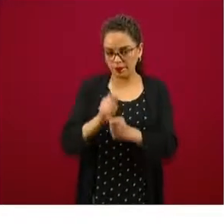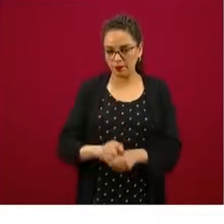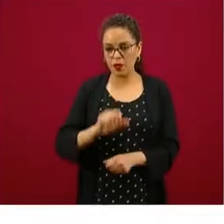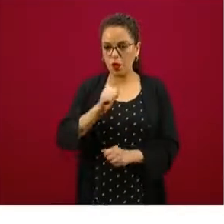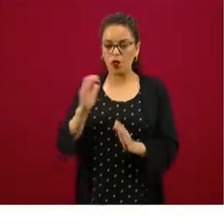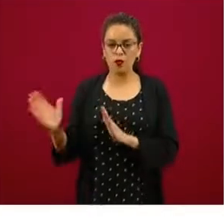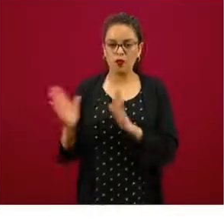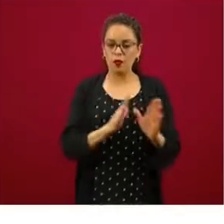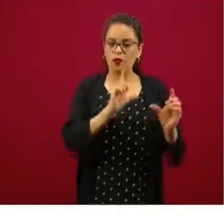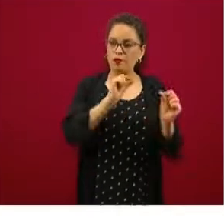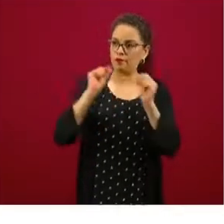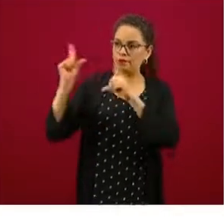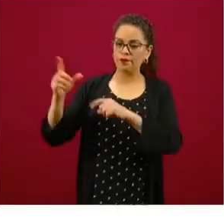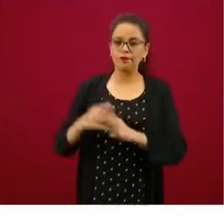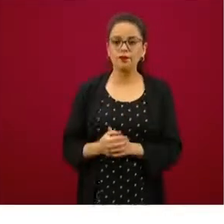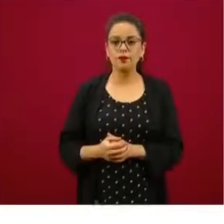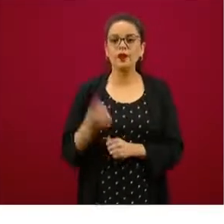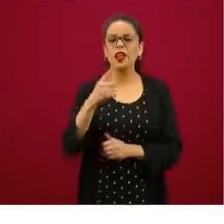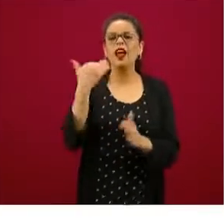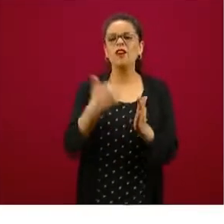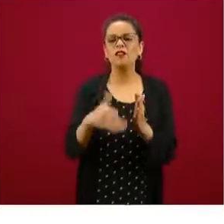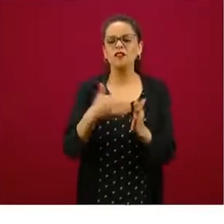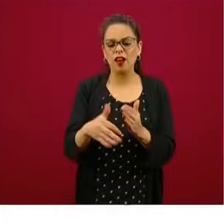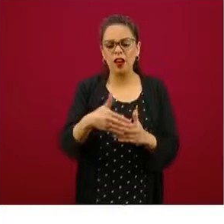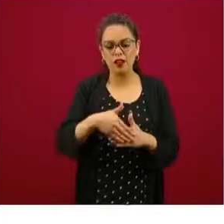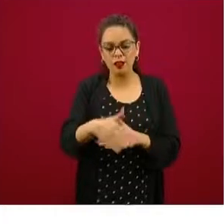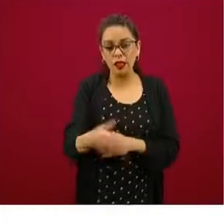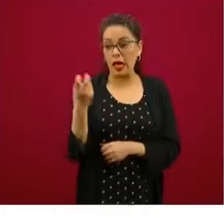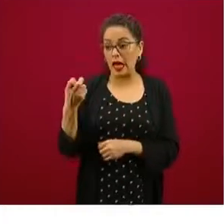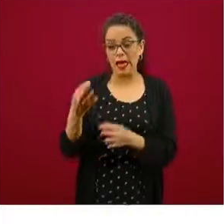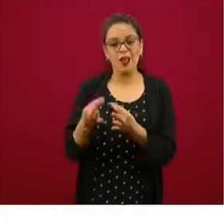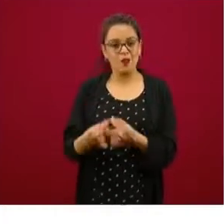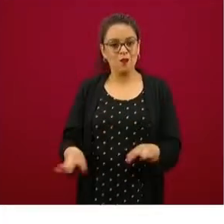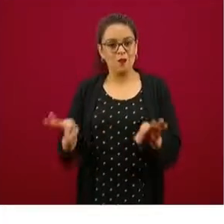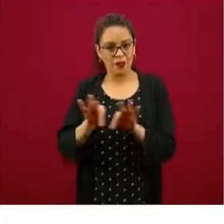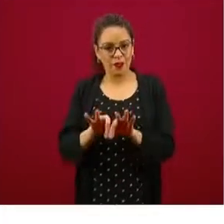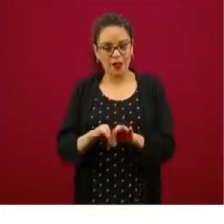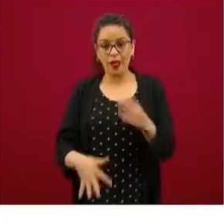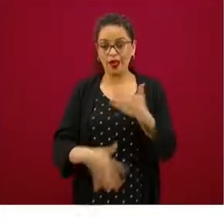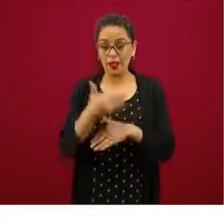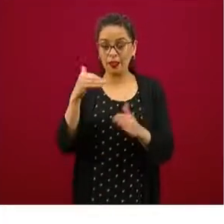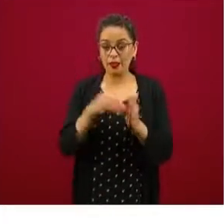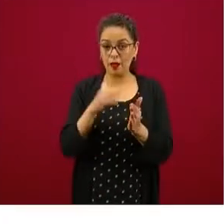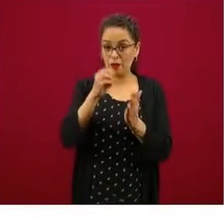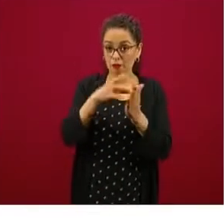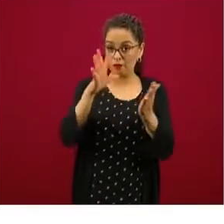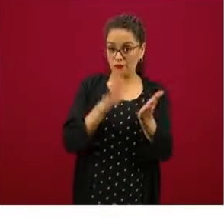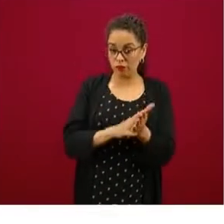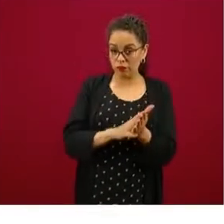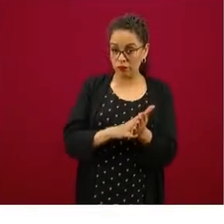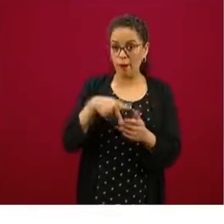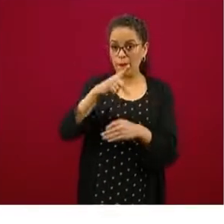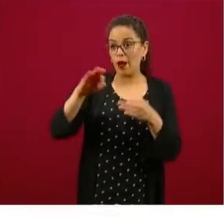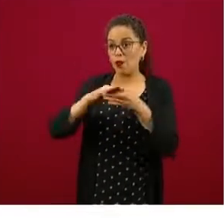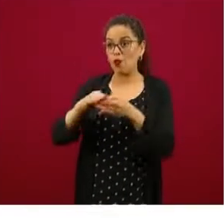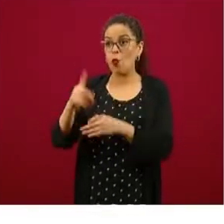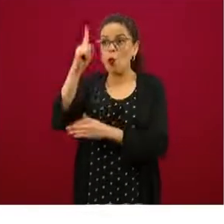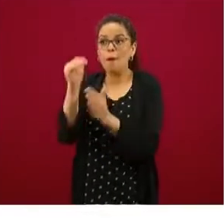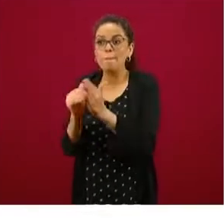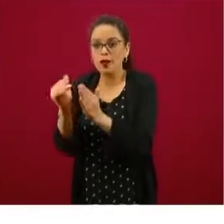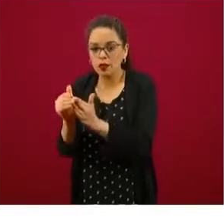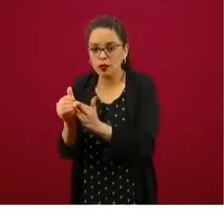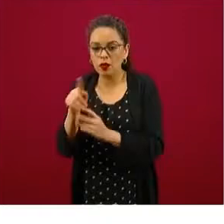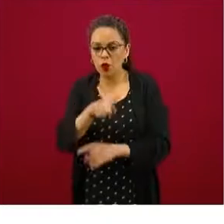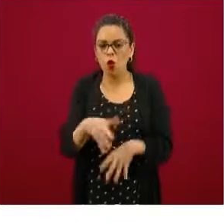Ahora, ¿qué es lo que sigue? Y esto es la parte importante, porque son 15,000 registros patronales de cerca de 1 millón, y muchos de